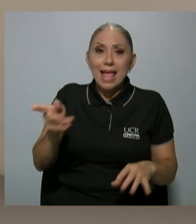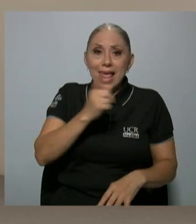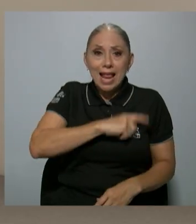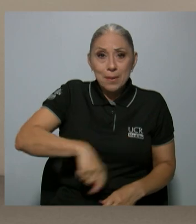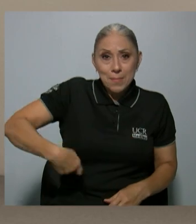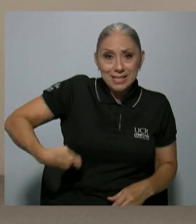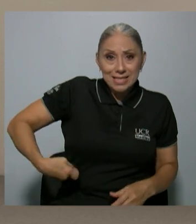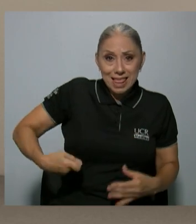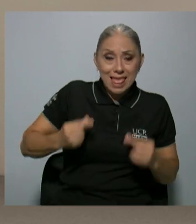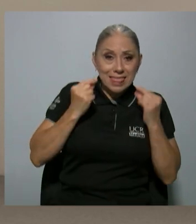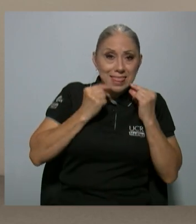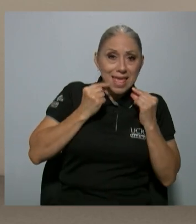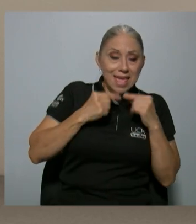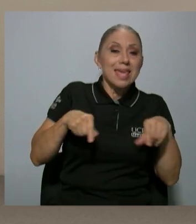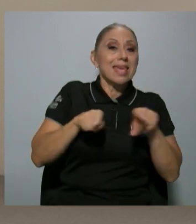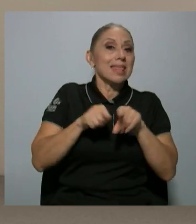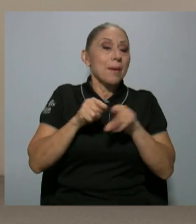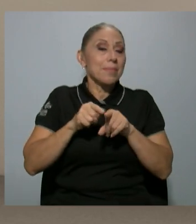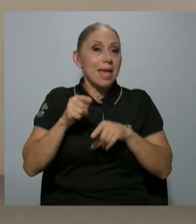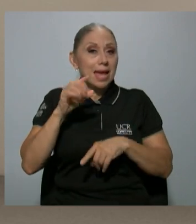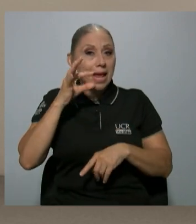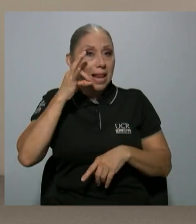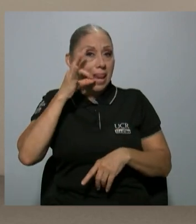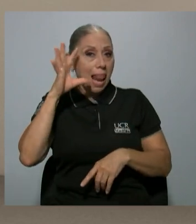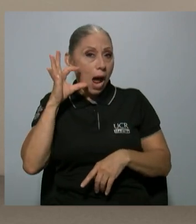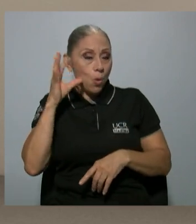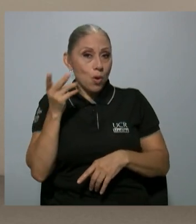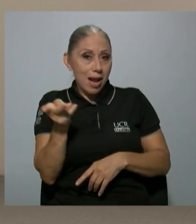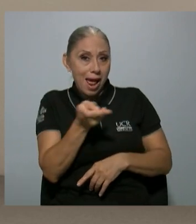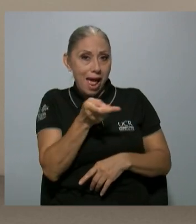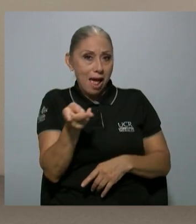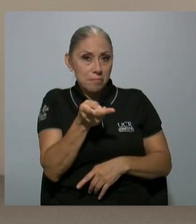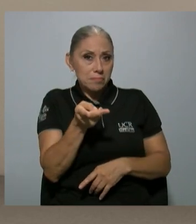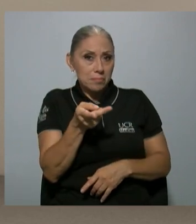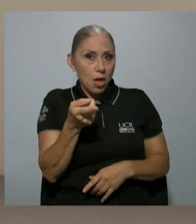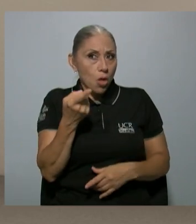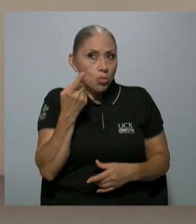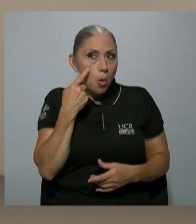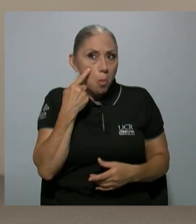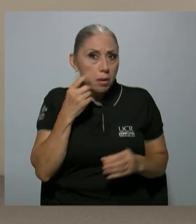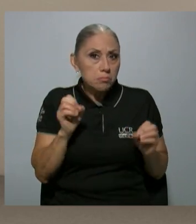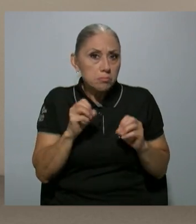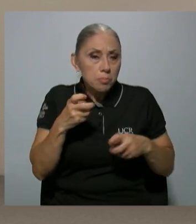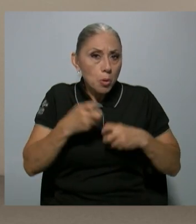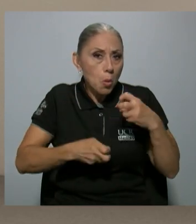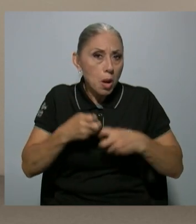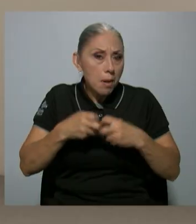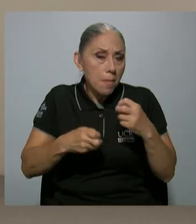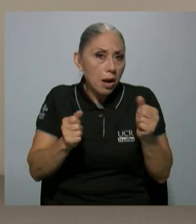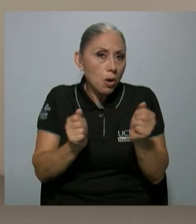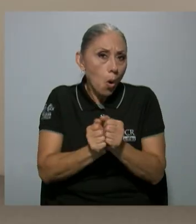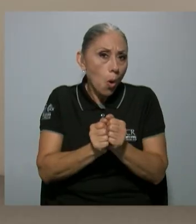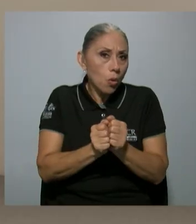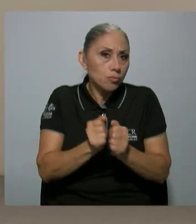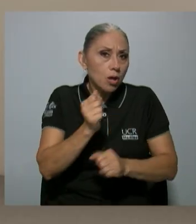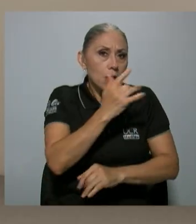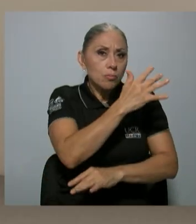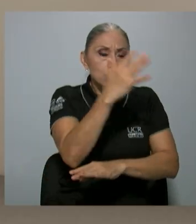presidenta electa, Laura Fernández, pues no ven problema en la tala de los más